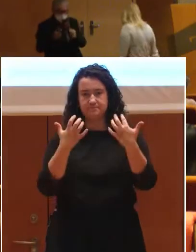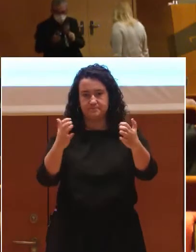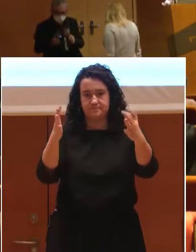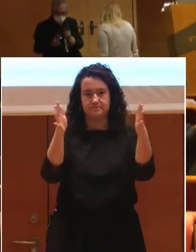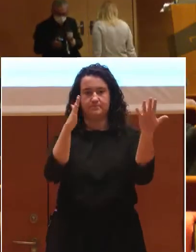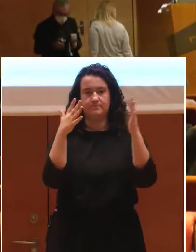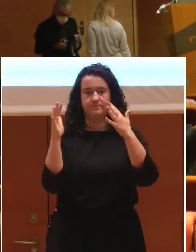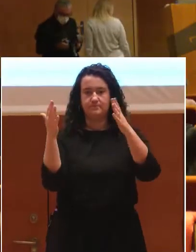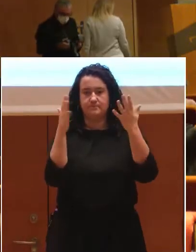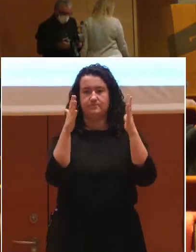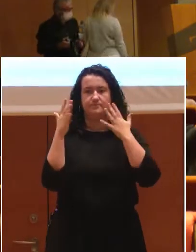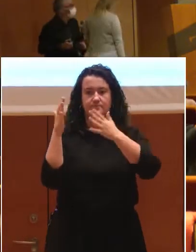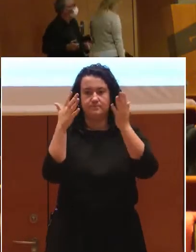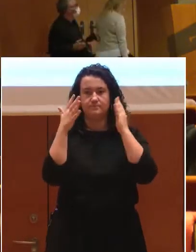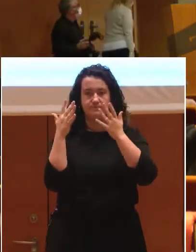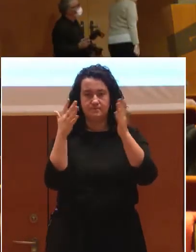quieras